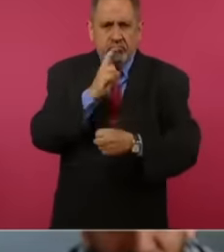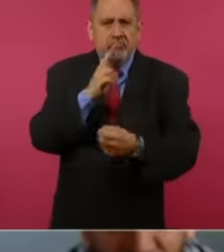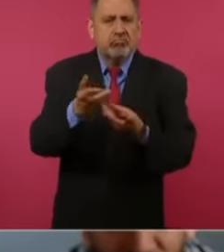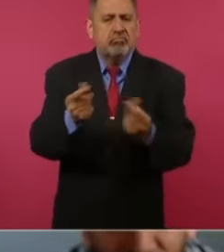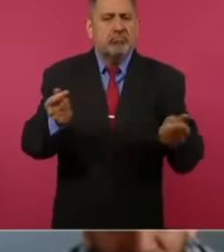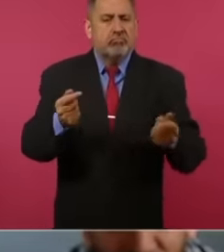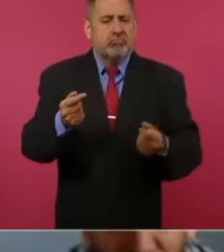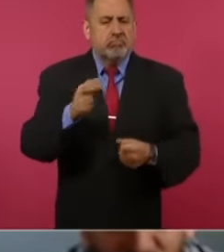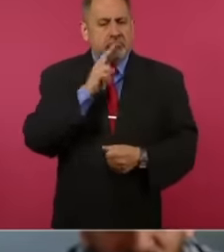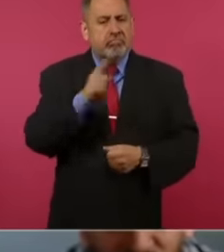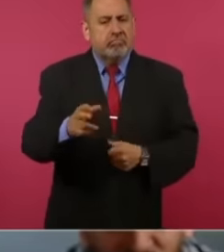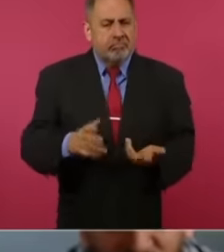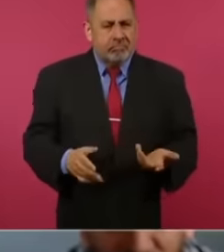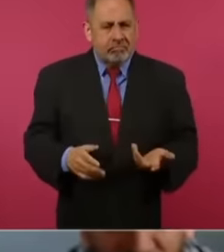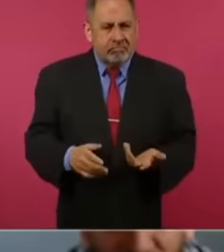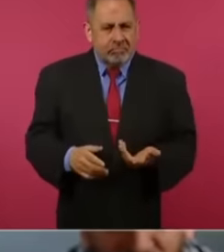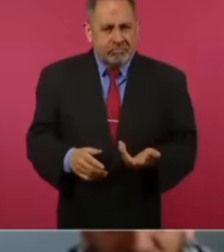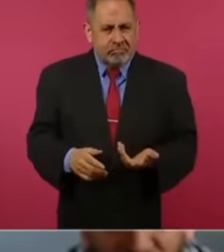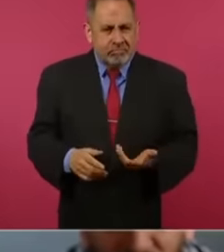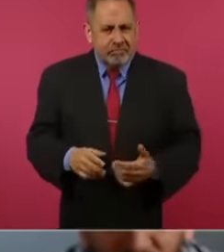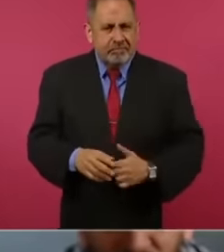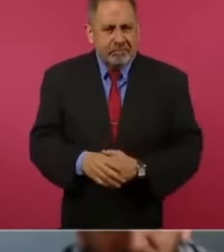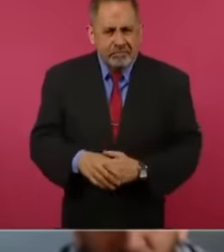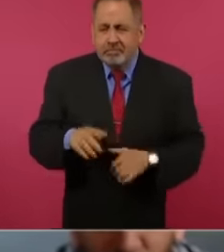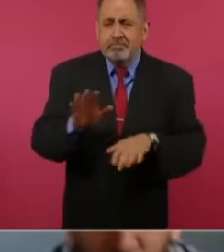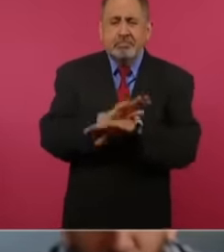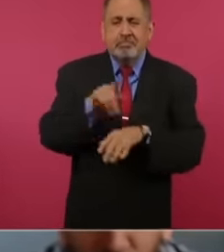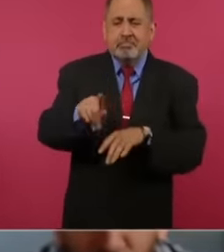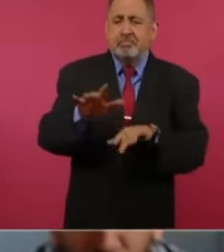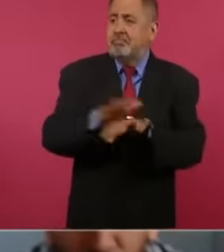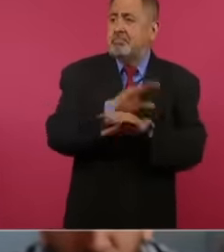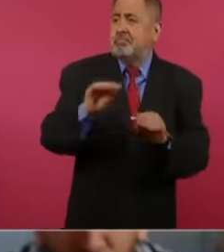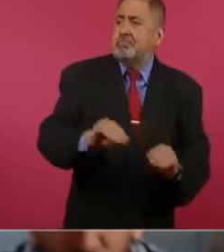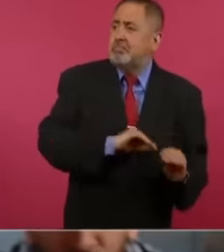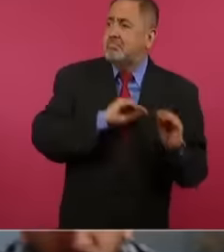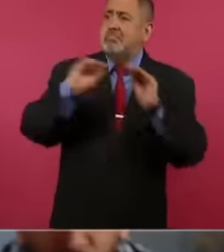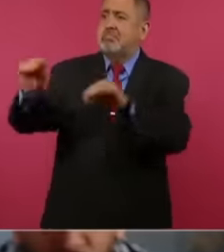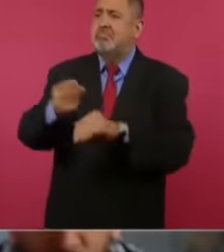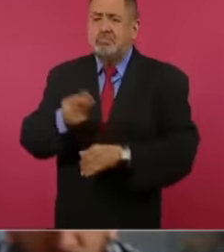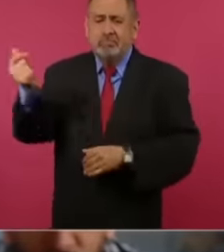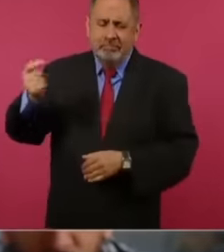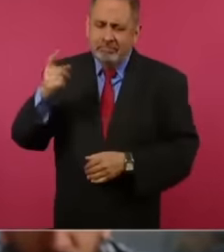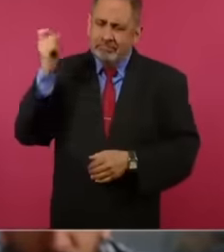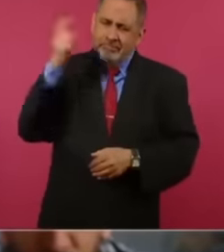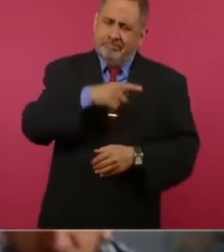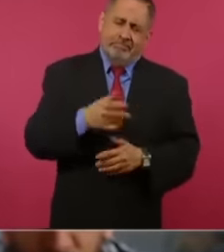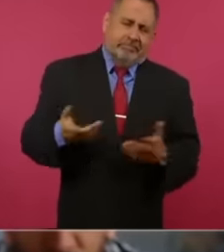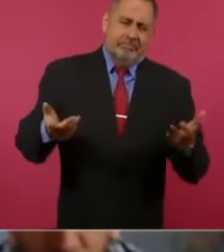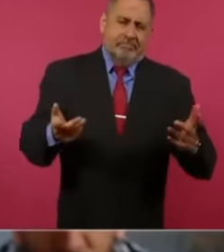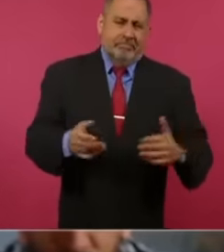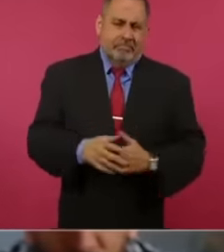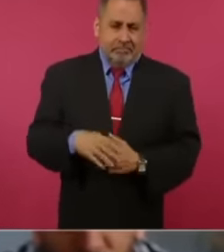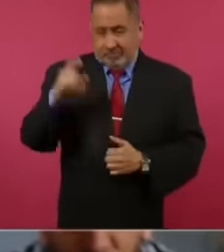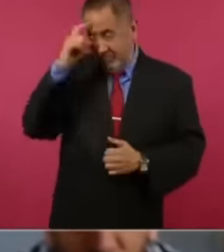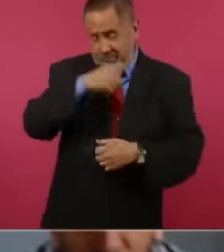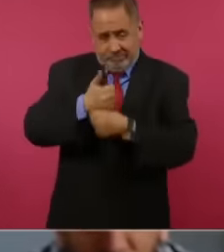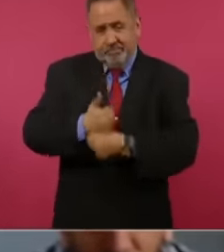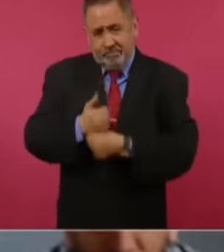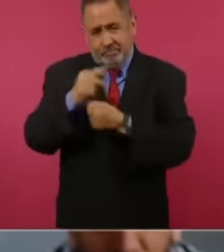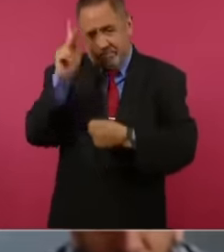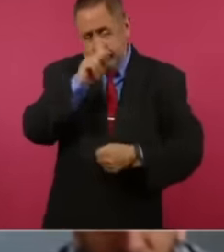porque estar en el exilio, presidente, estar desplazado, o sea, es algo